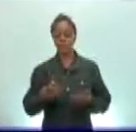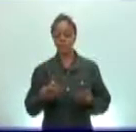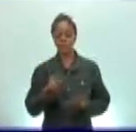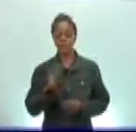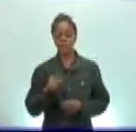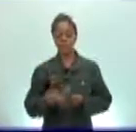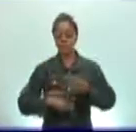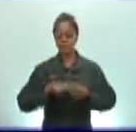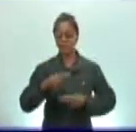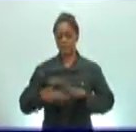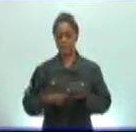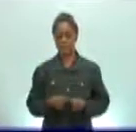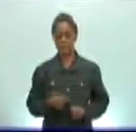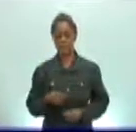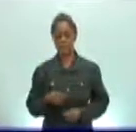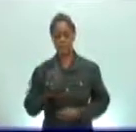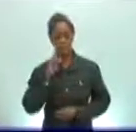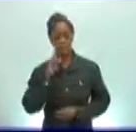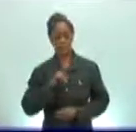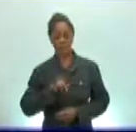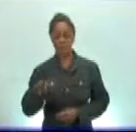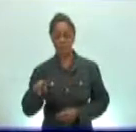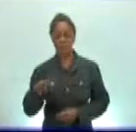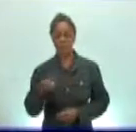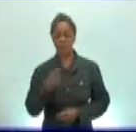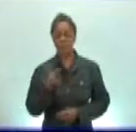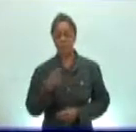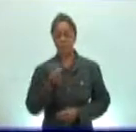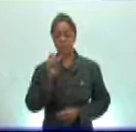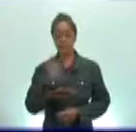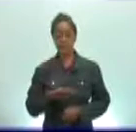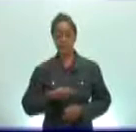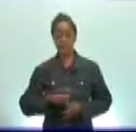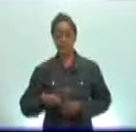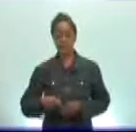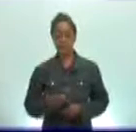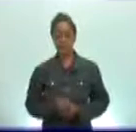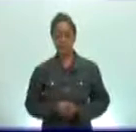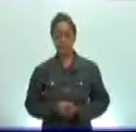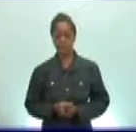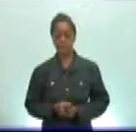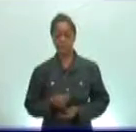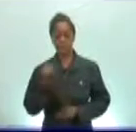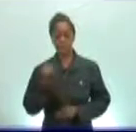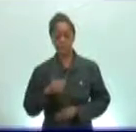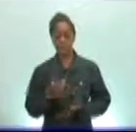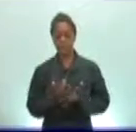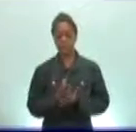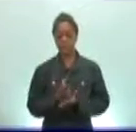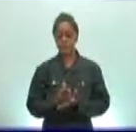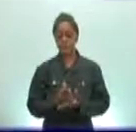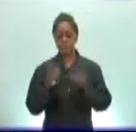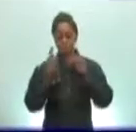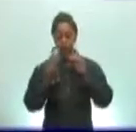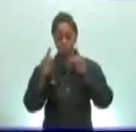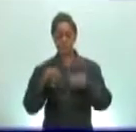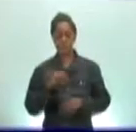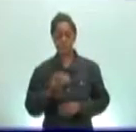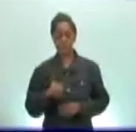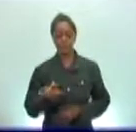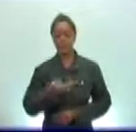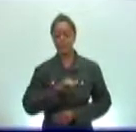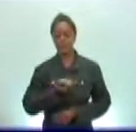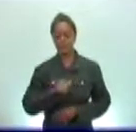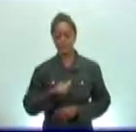a realizar la valoración de una figura histórica, además de estudiar su vida y obra,